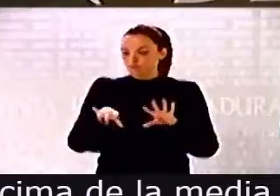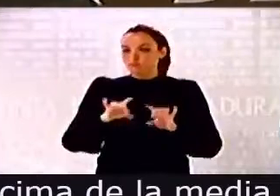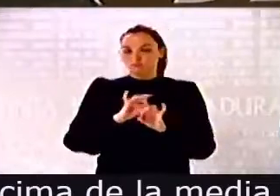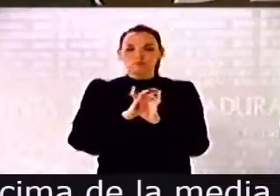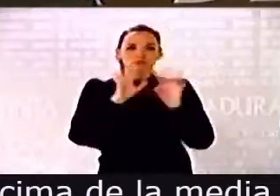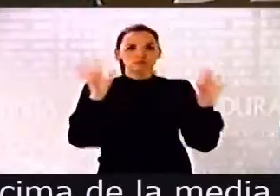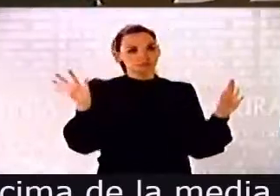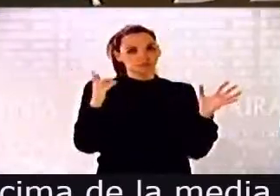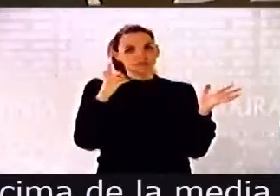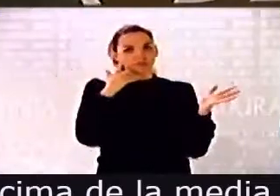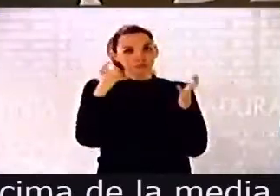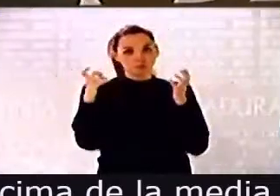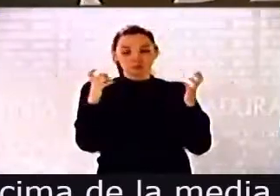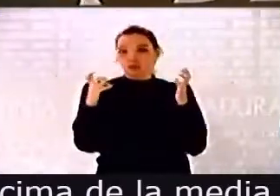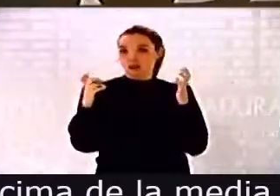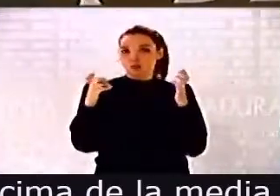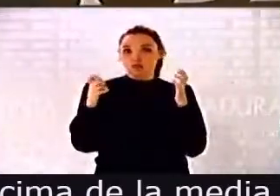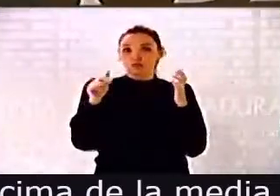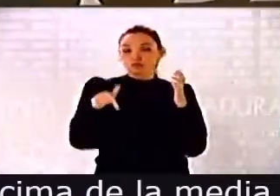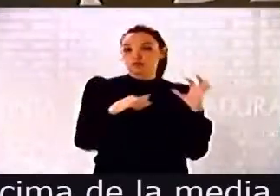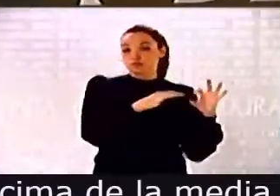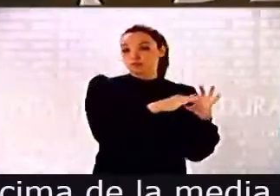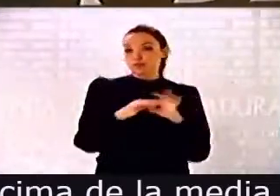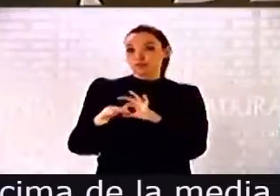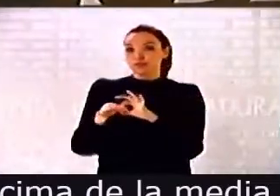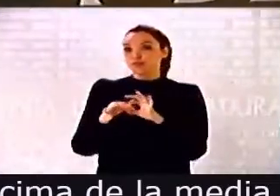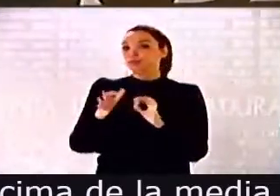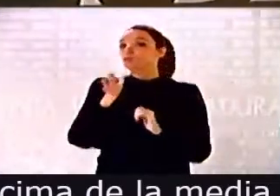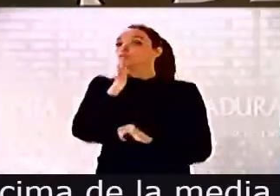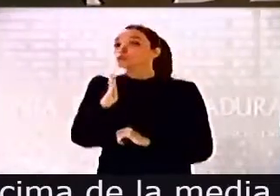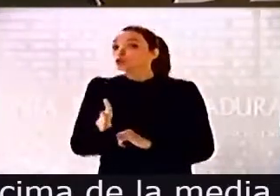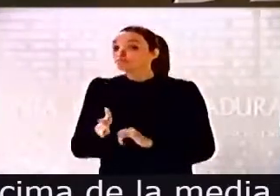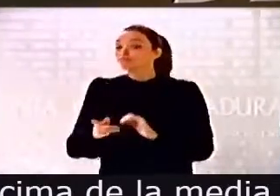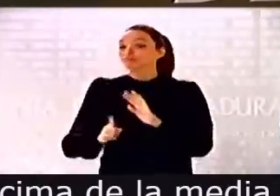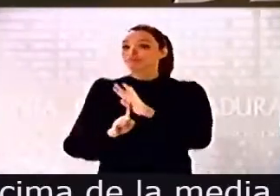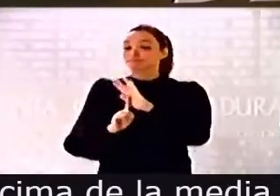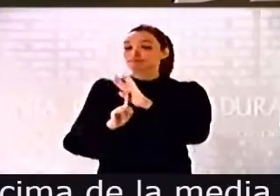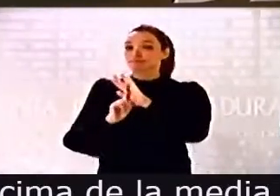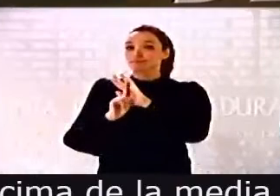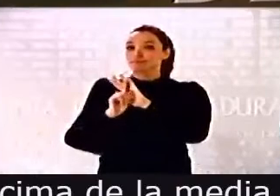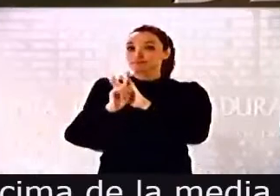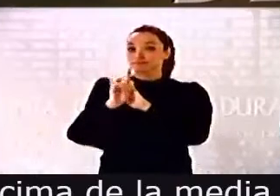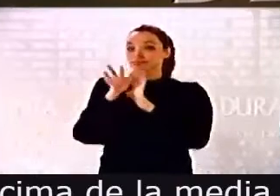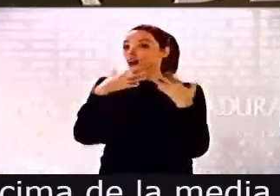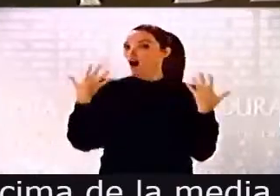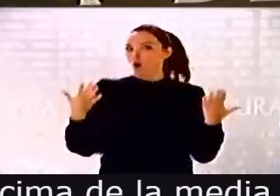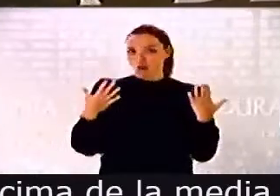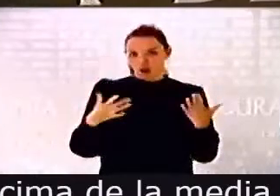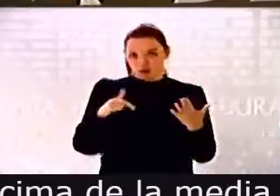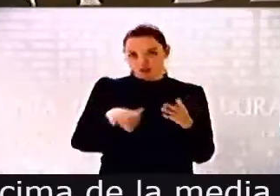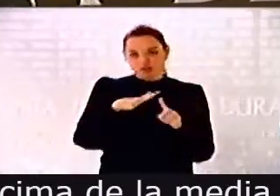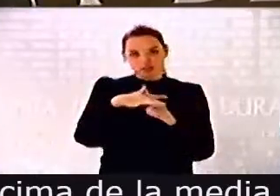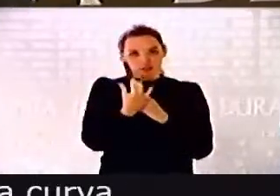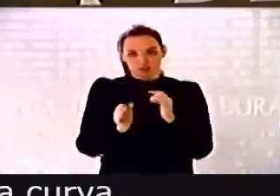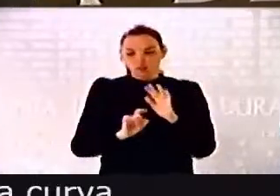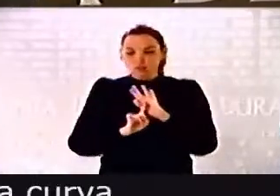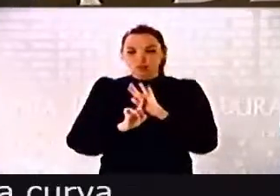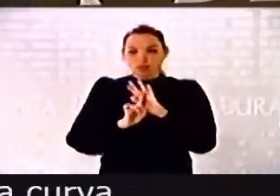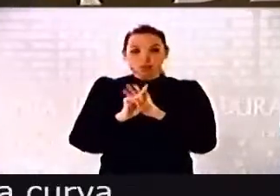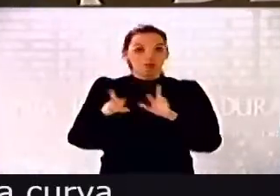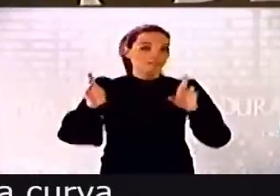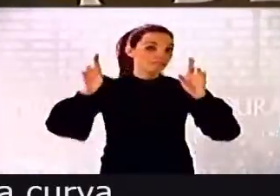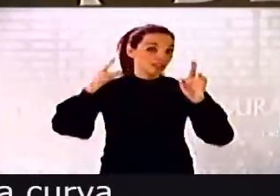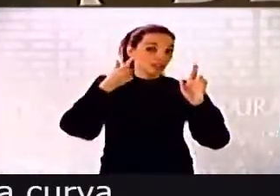claramente está relacionado con esa curva ascendente que tenemos en este momento y que